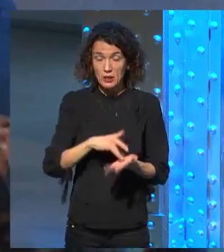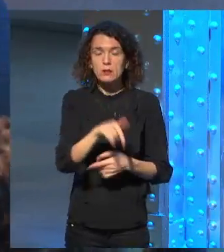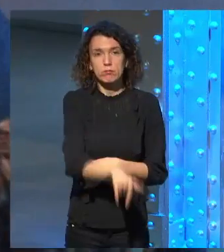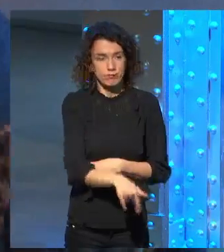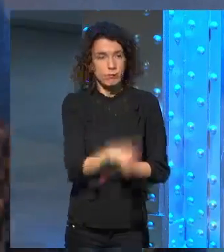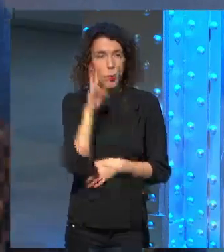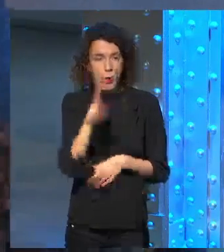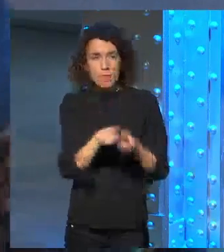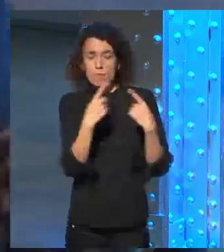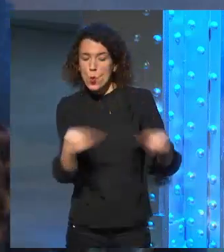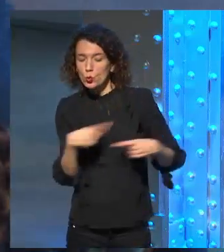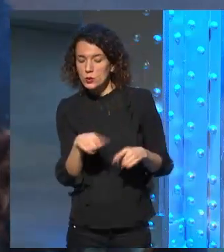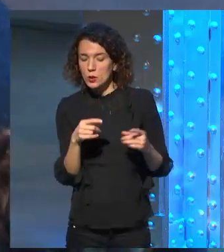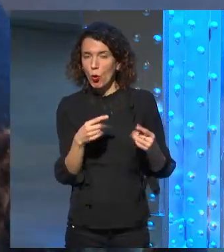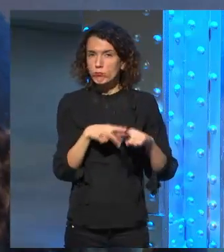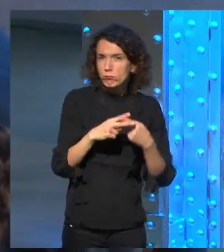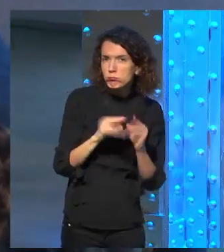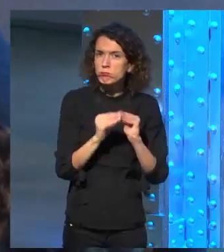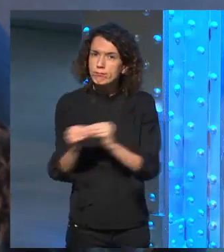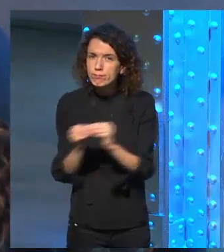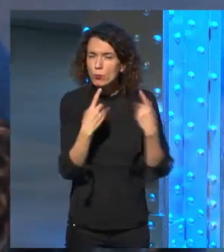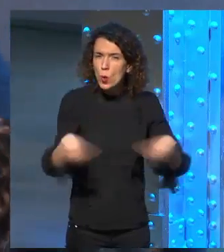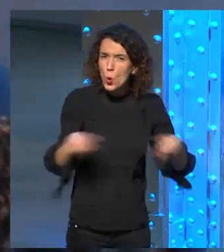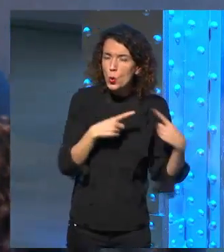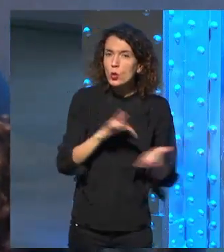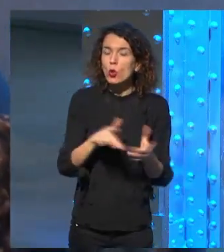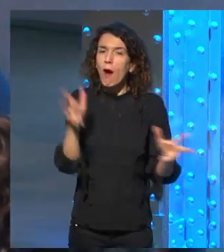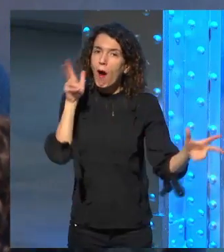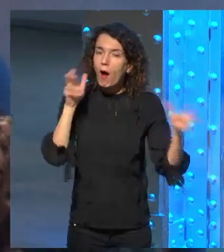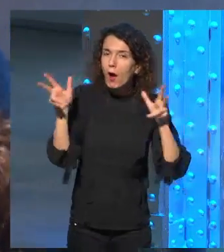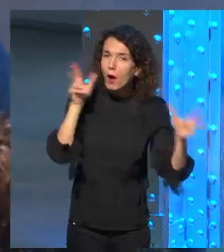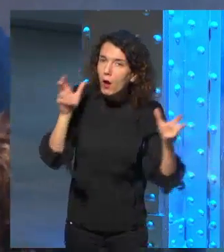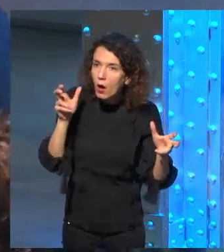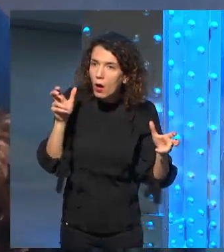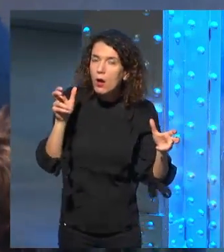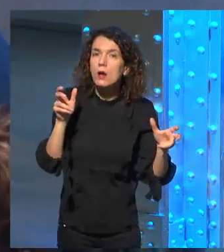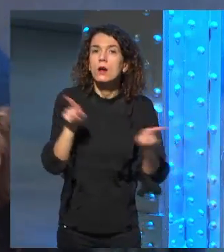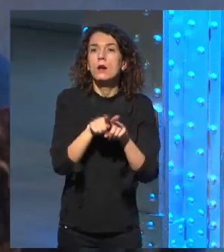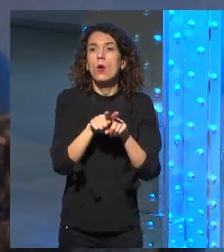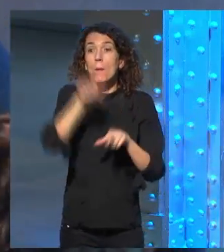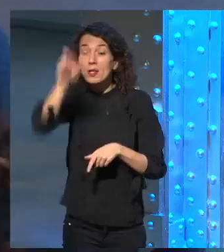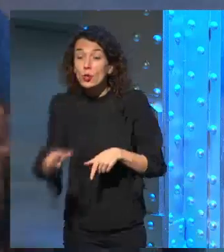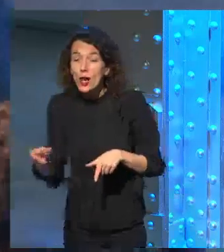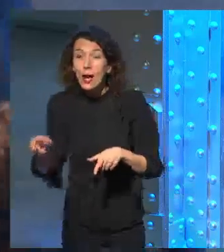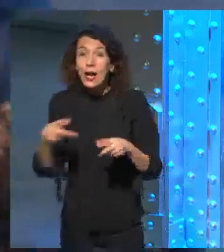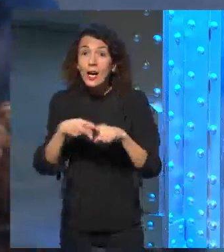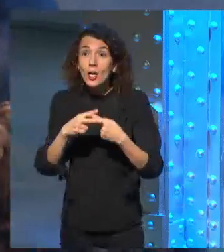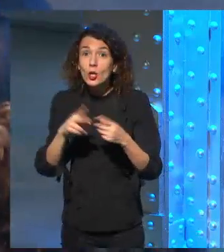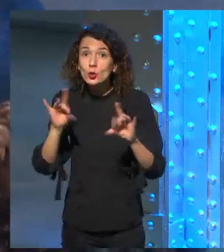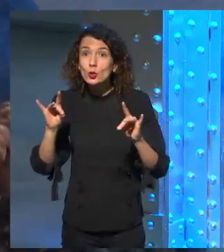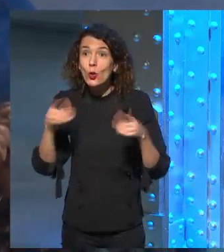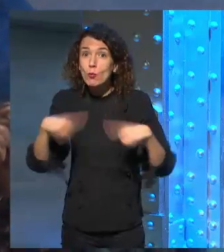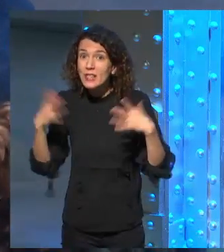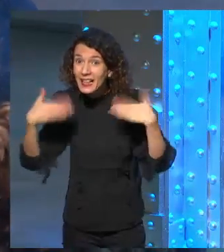tú estás viendo a los músicos tocar, tú estás viendo el acto de escuchar del que no está tocando, ¿no? Y el